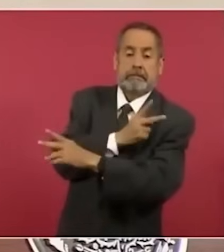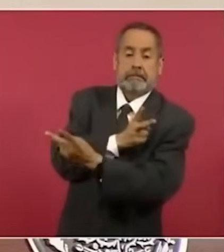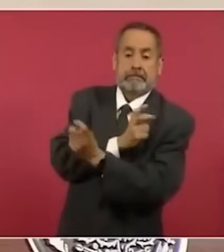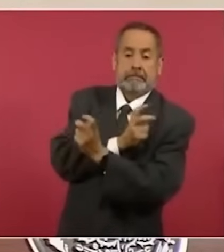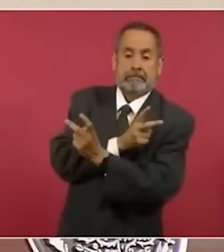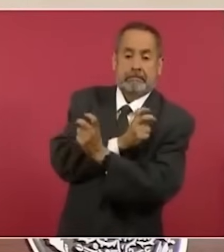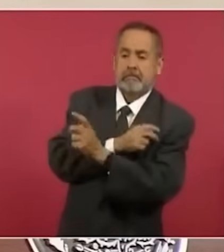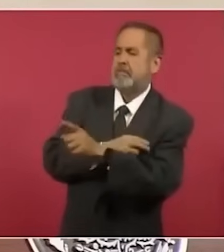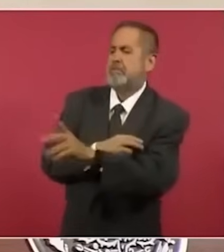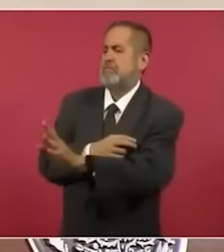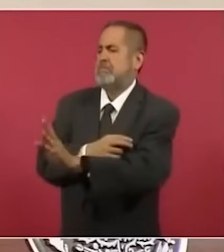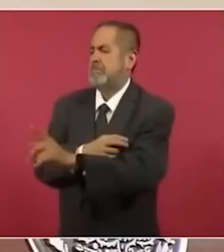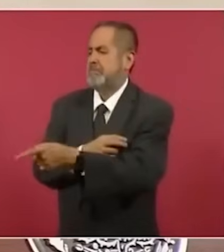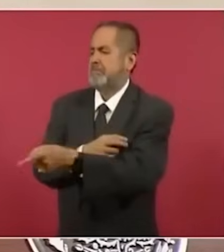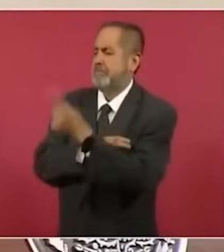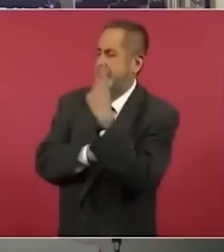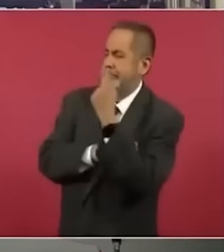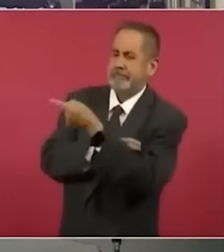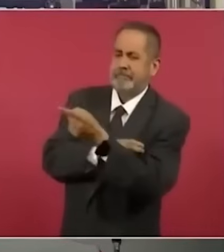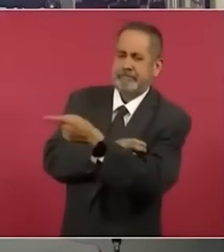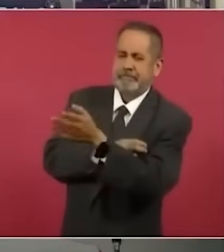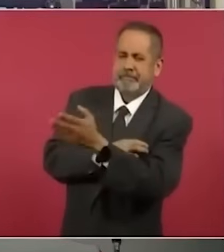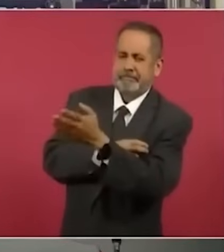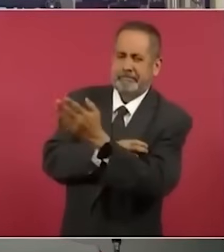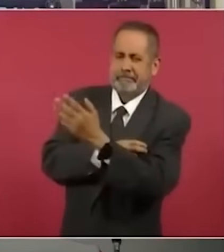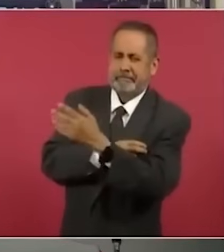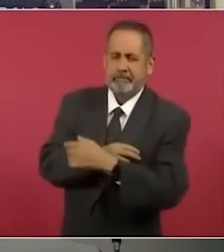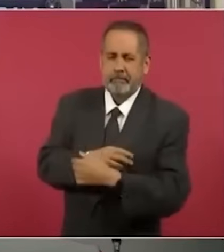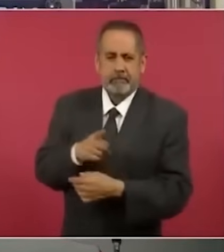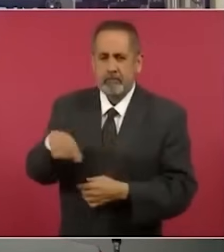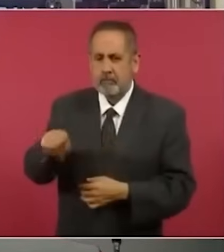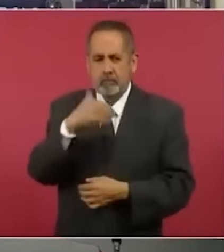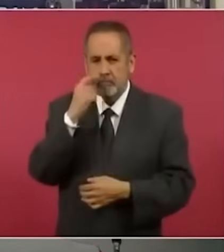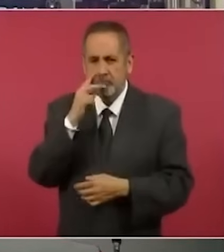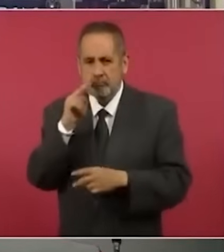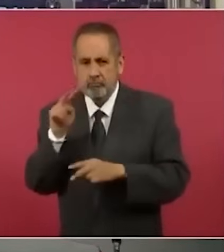estuviesen saqueando. Que no volteáramos a ver para acá,